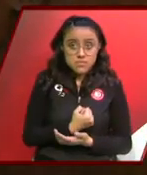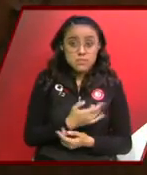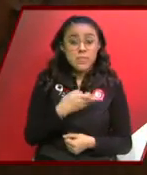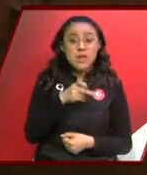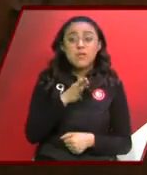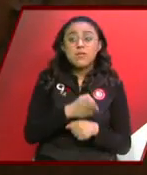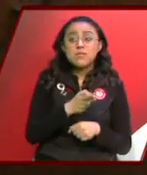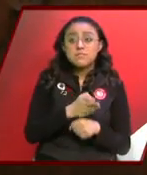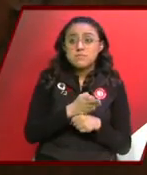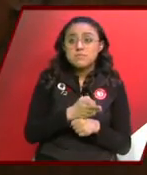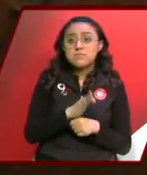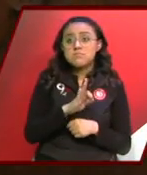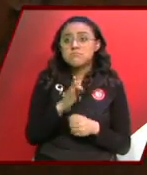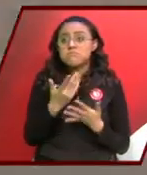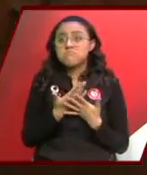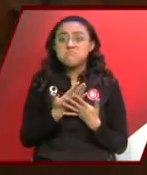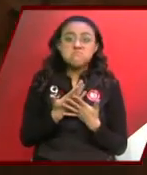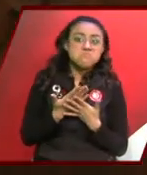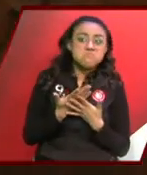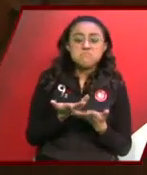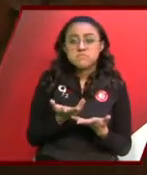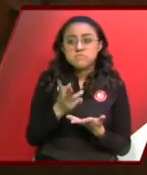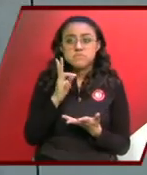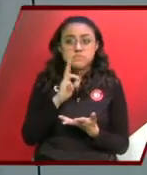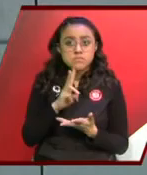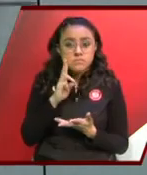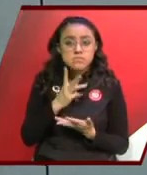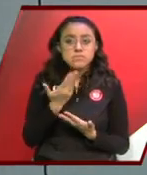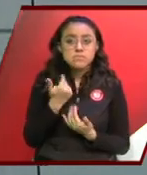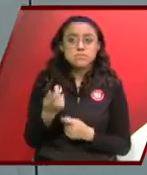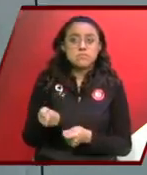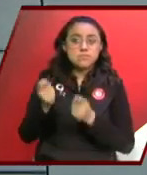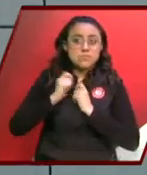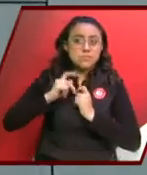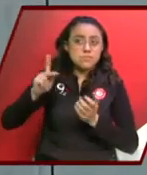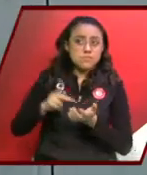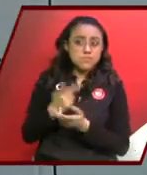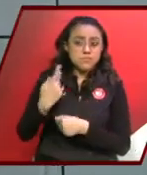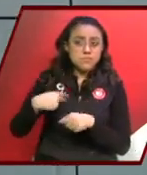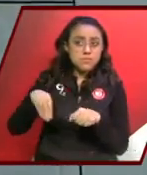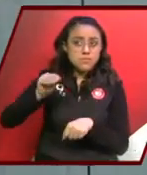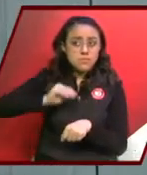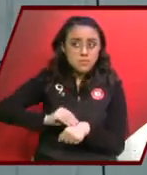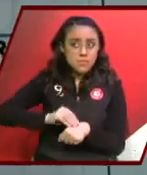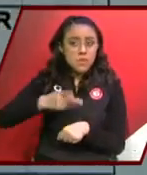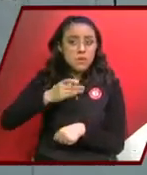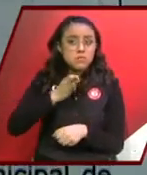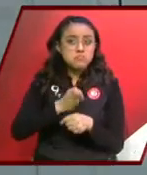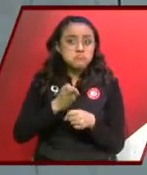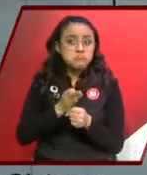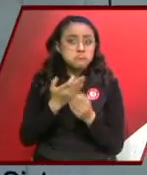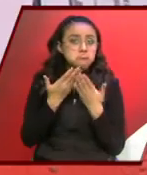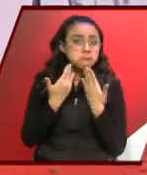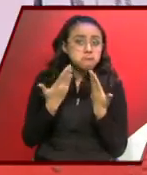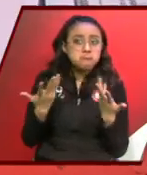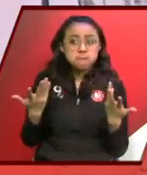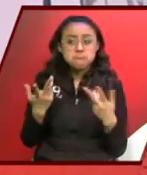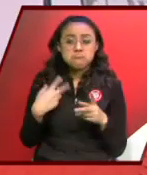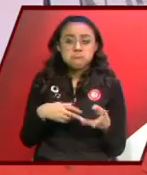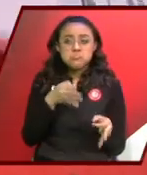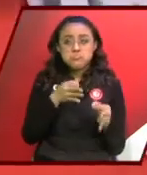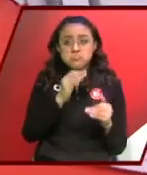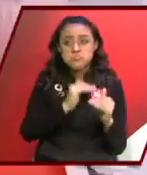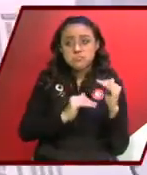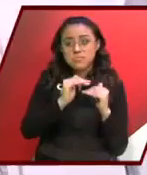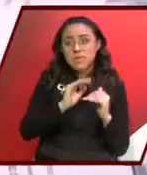la fecha estábamos en ejecutoria de nuestro grado y a la fecha nos llega el magistrado y nos dice